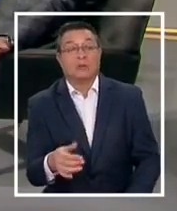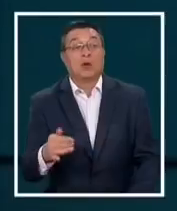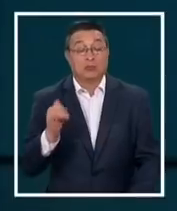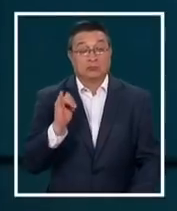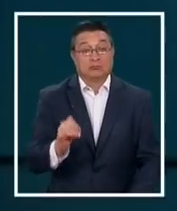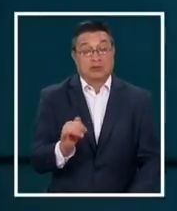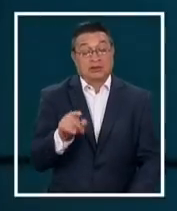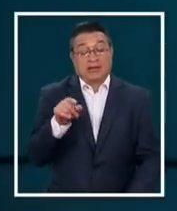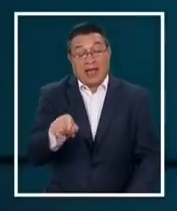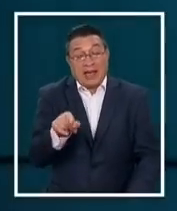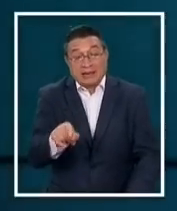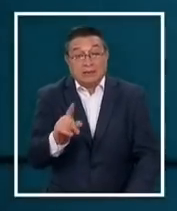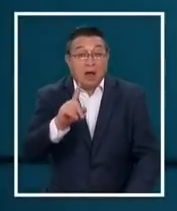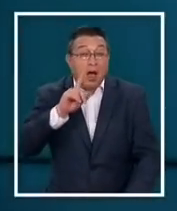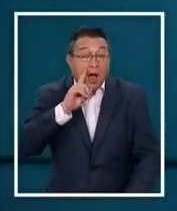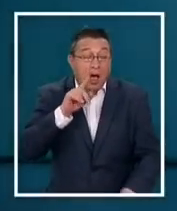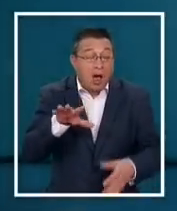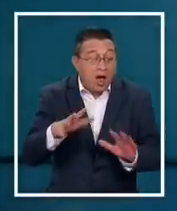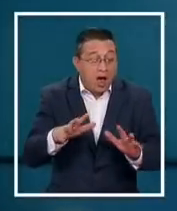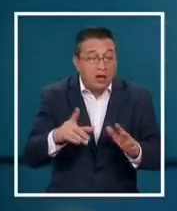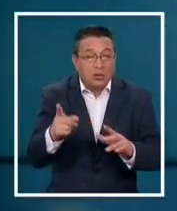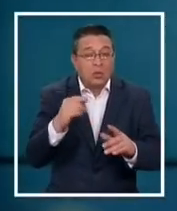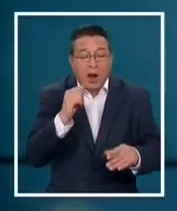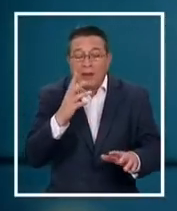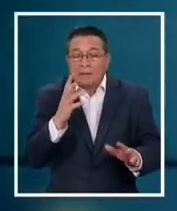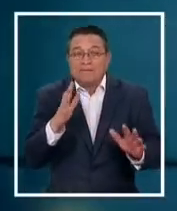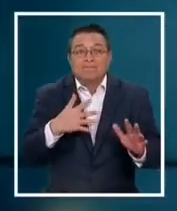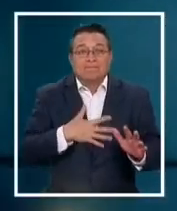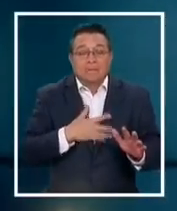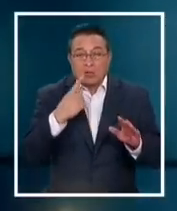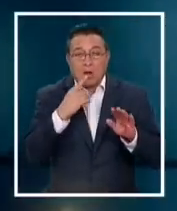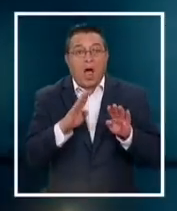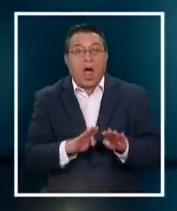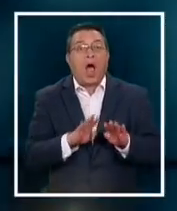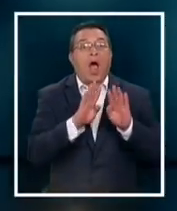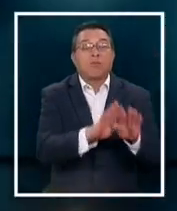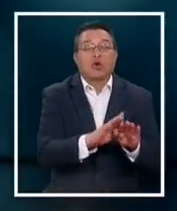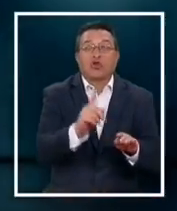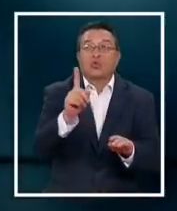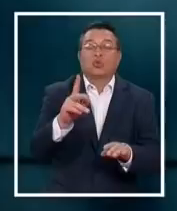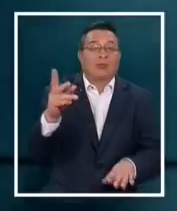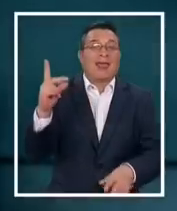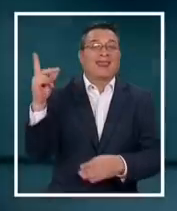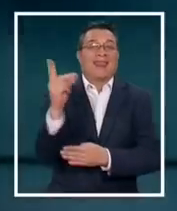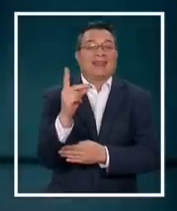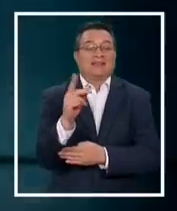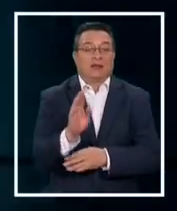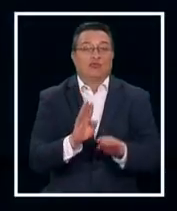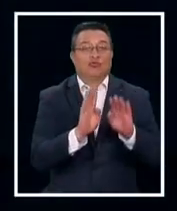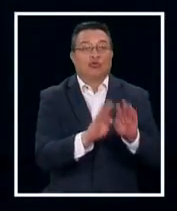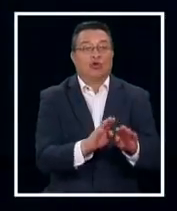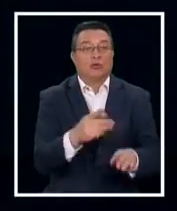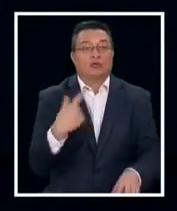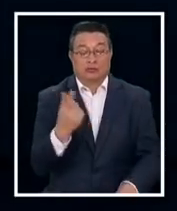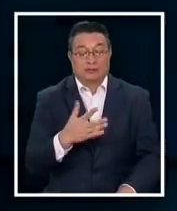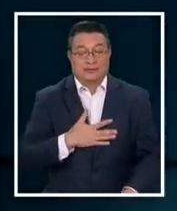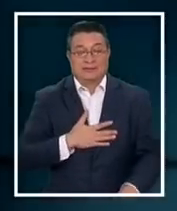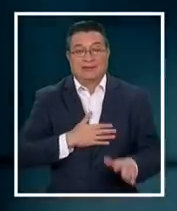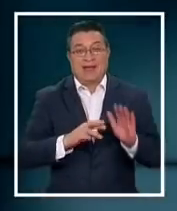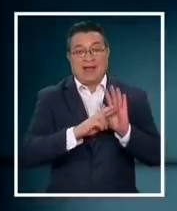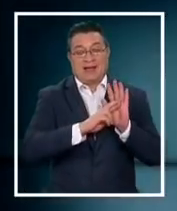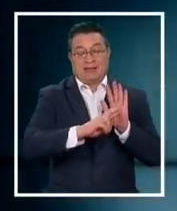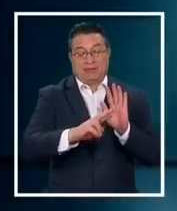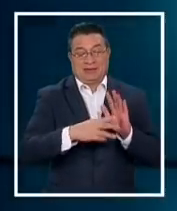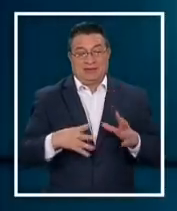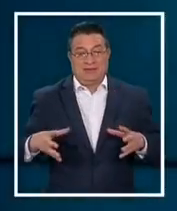claro, yo creo que hay aquí una especie como de manía de que apoyar a alguien de derecha, entendiendo que nosotros representamos además un